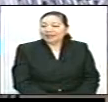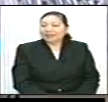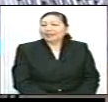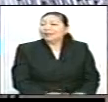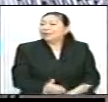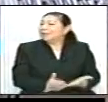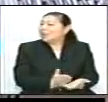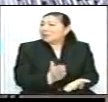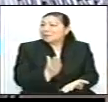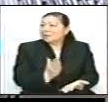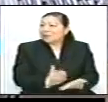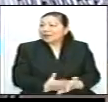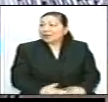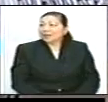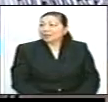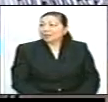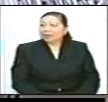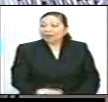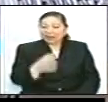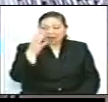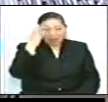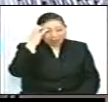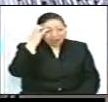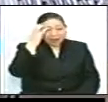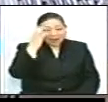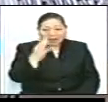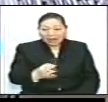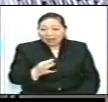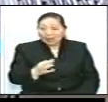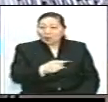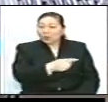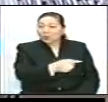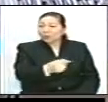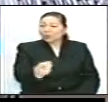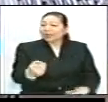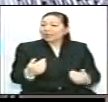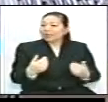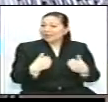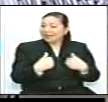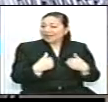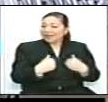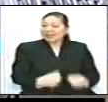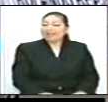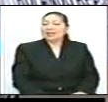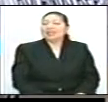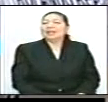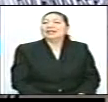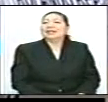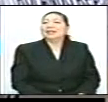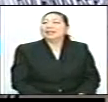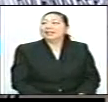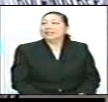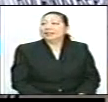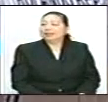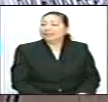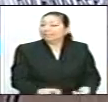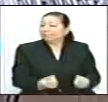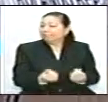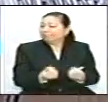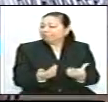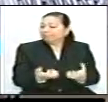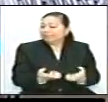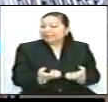El problema es que, creo, ministro, ustedes que tienen la parte, que tienen los